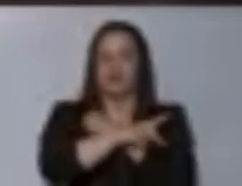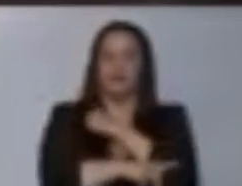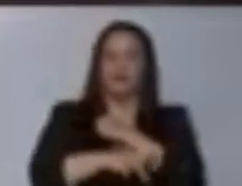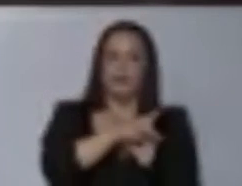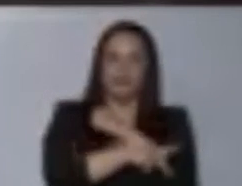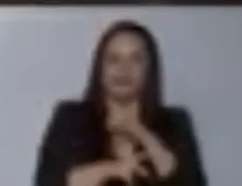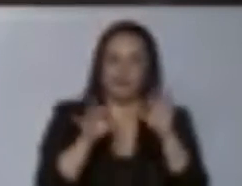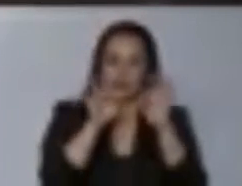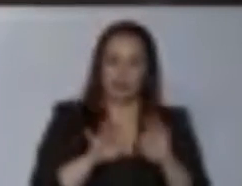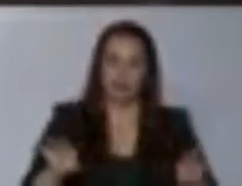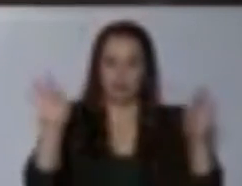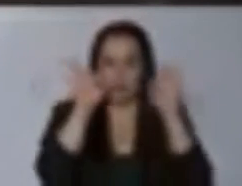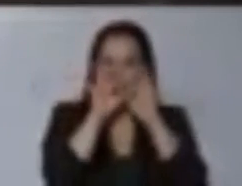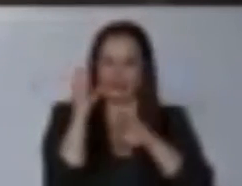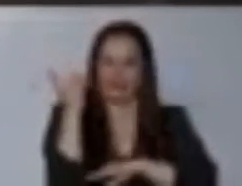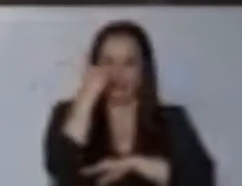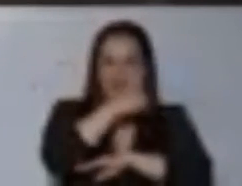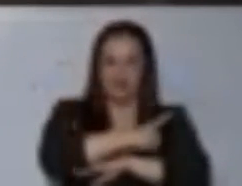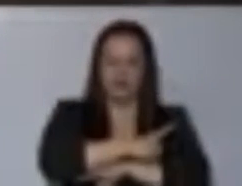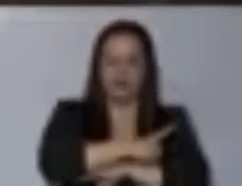importante día